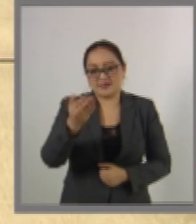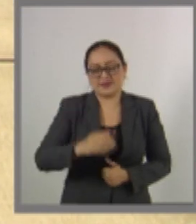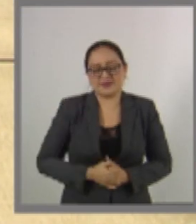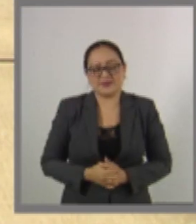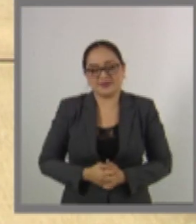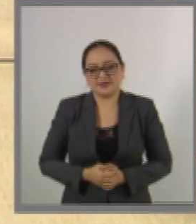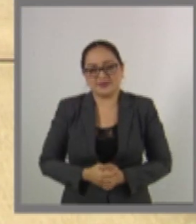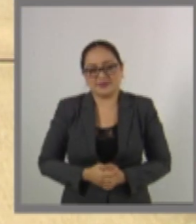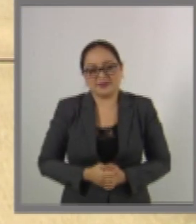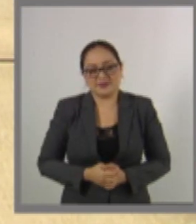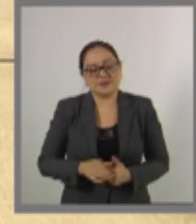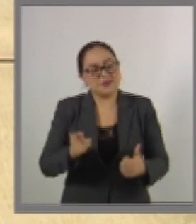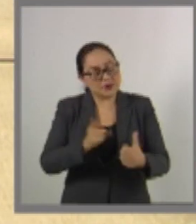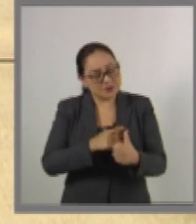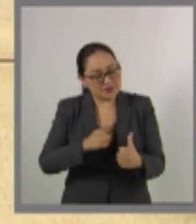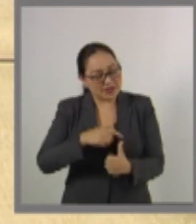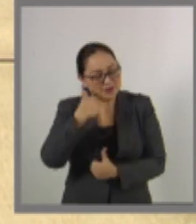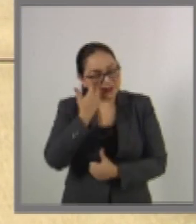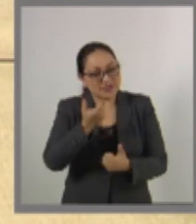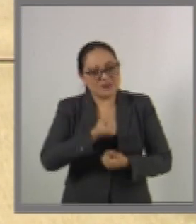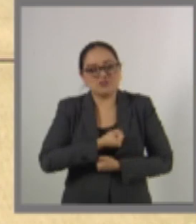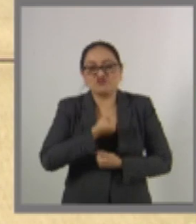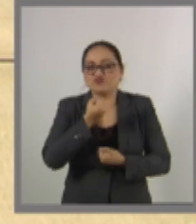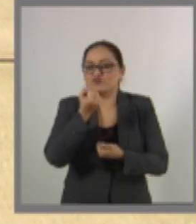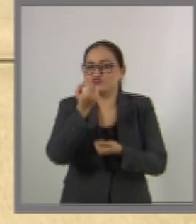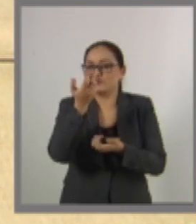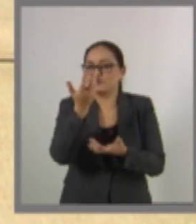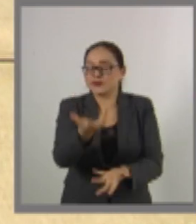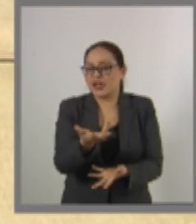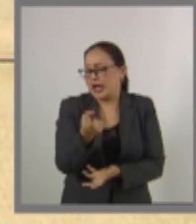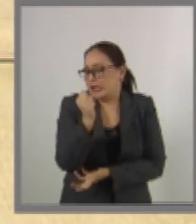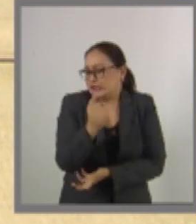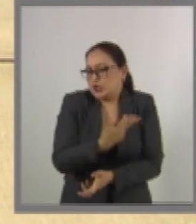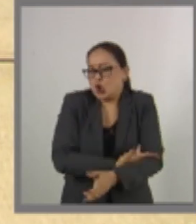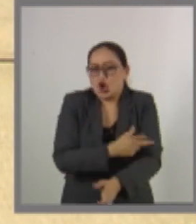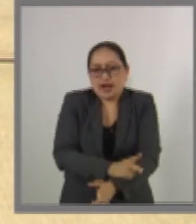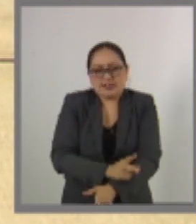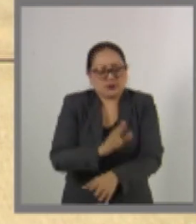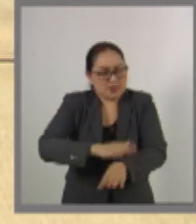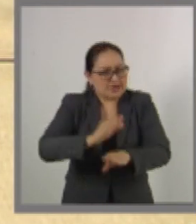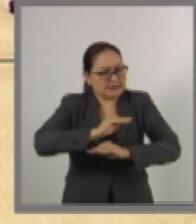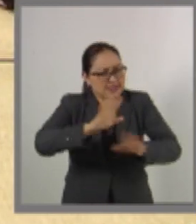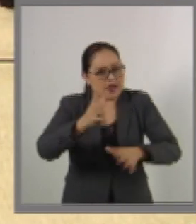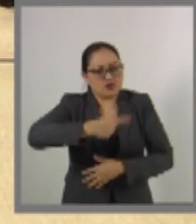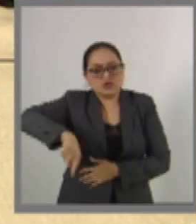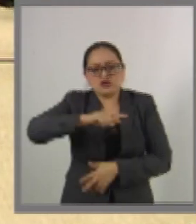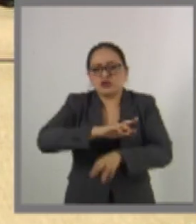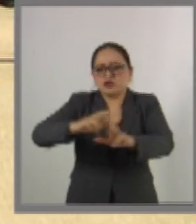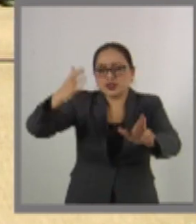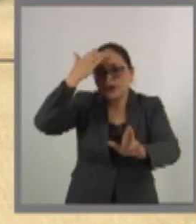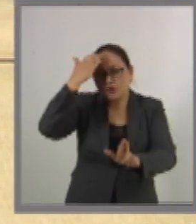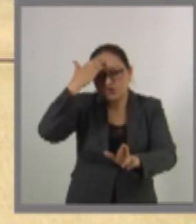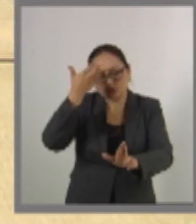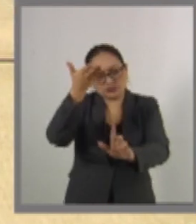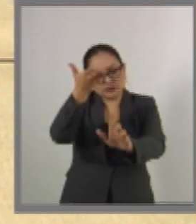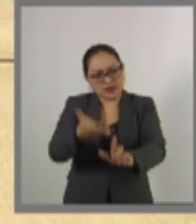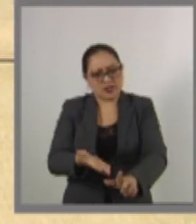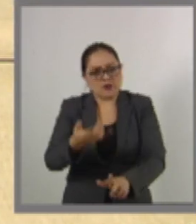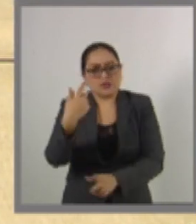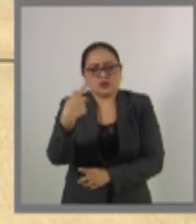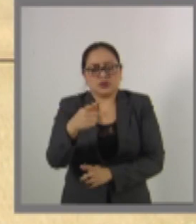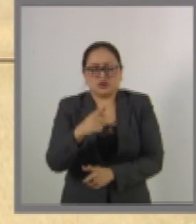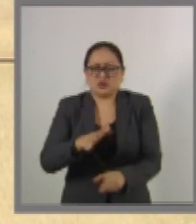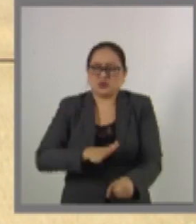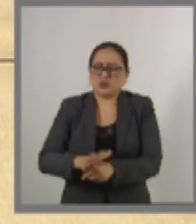en primer lugar, expresarle con toda honestidad y claridad nuestro reconocimiento por su